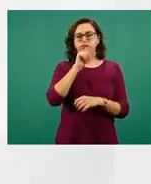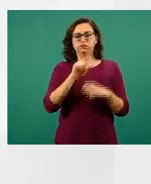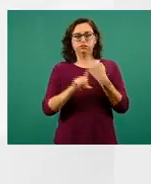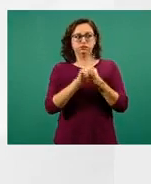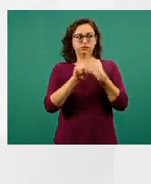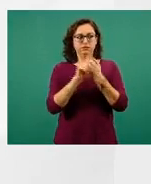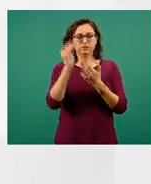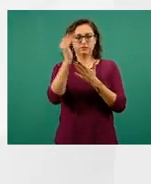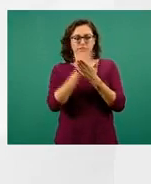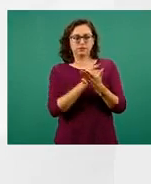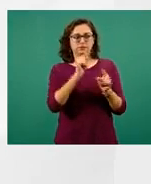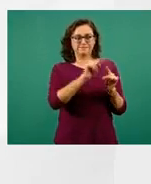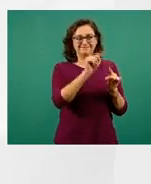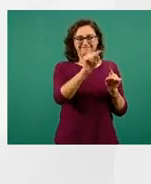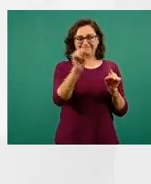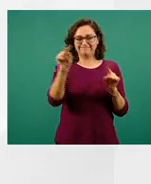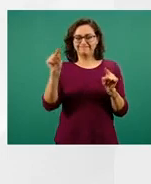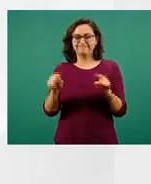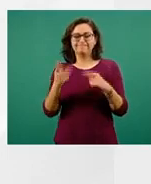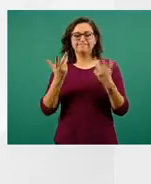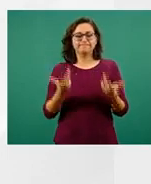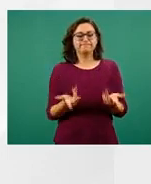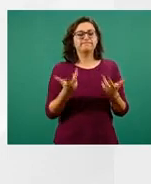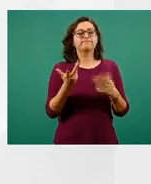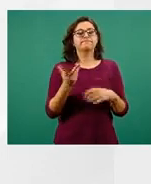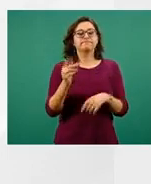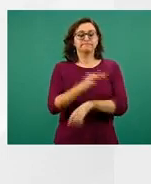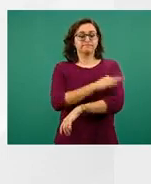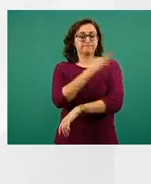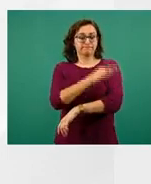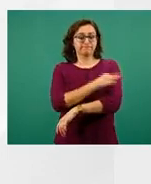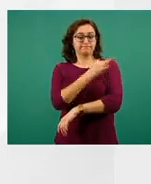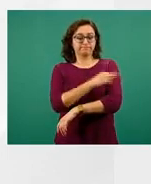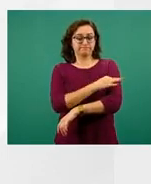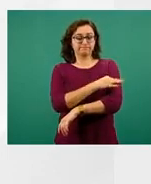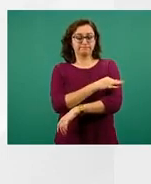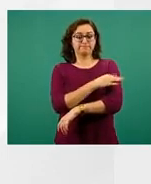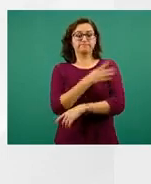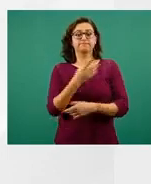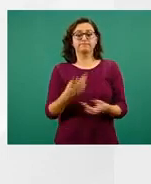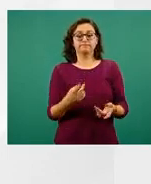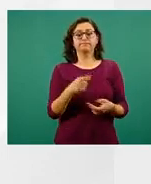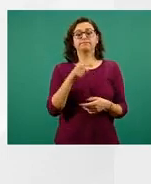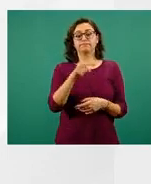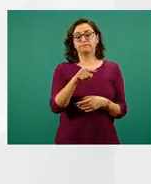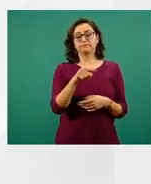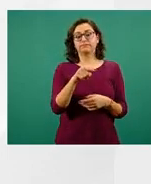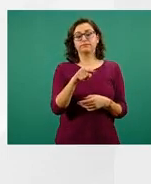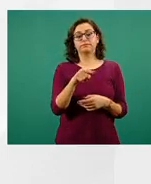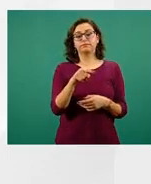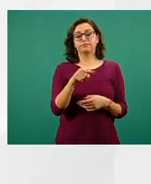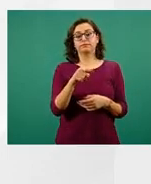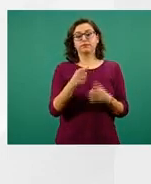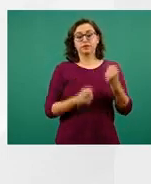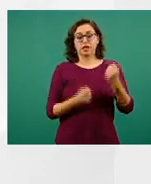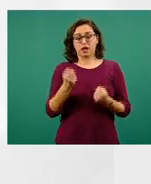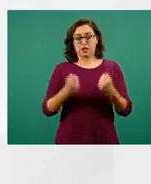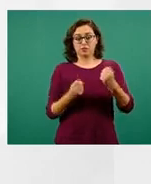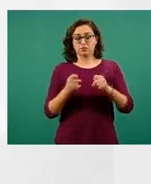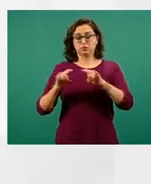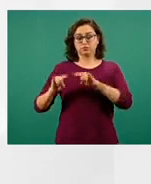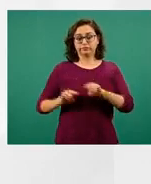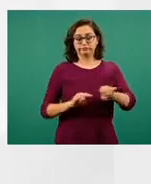problemas en la atención oportuna. La vacunación de los centros de alta eficiencia y baja estrategia vehicular jugaron un